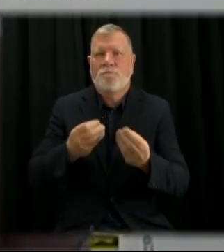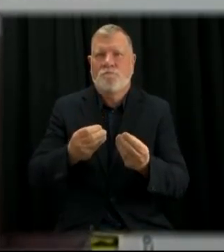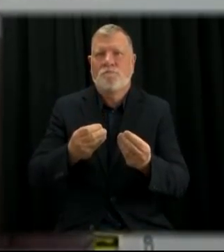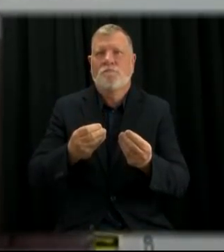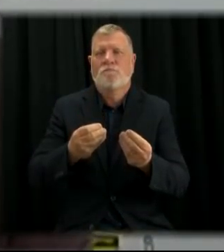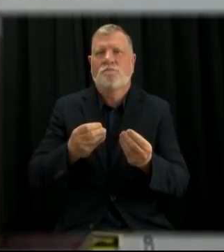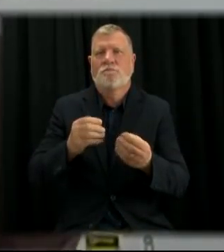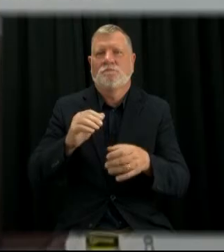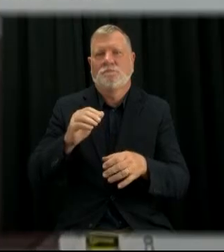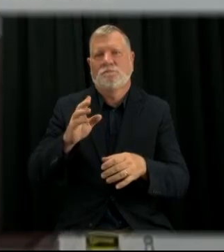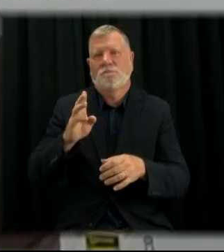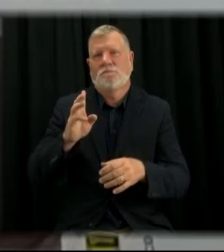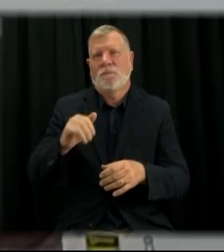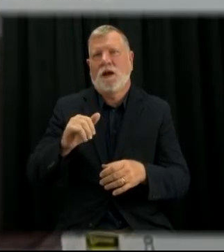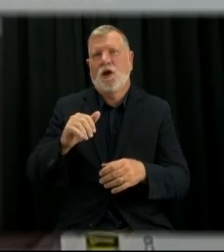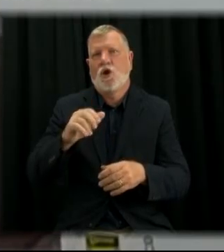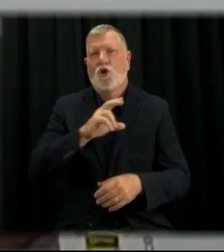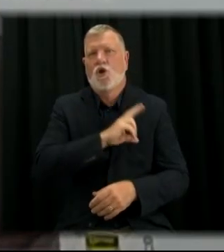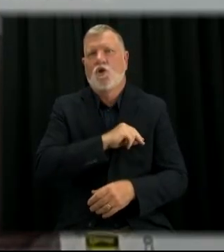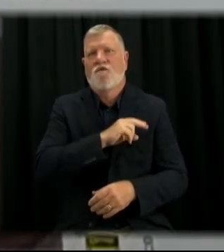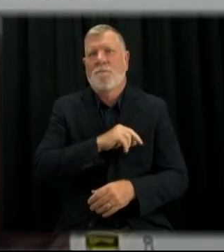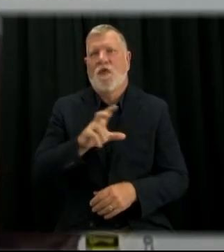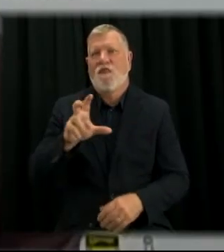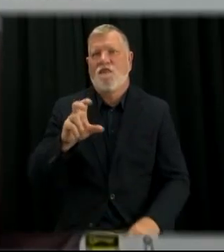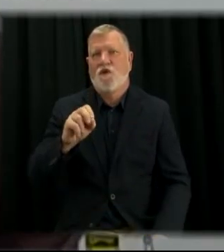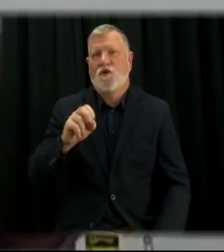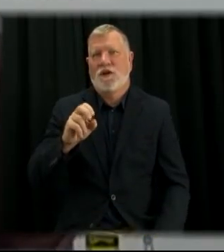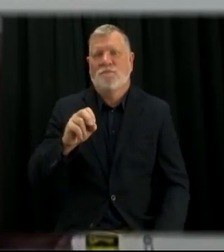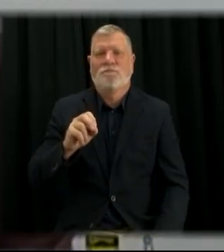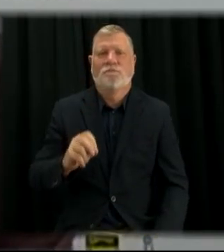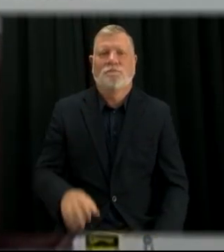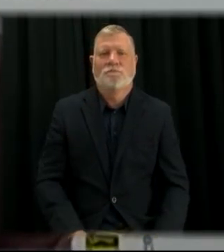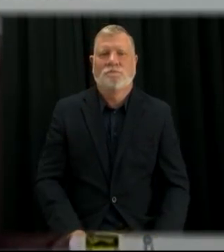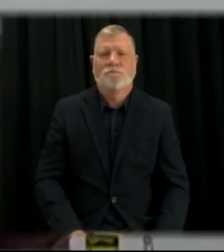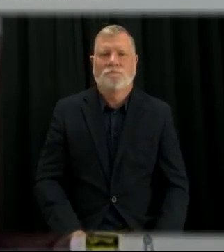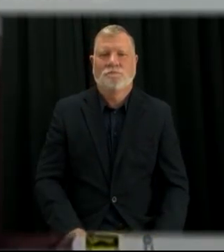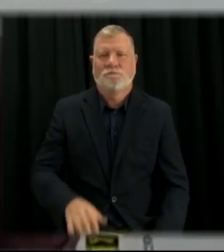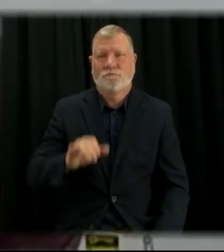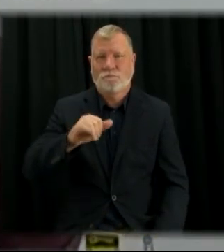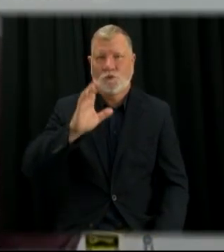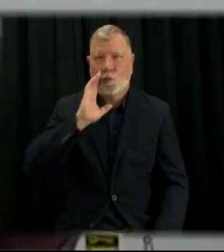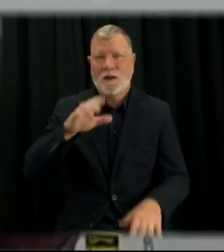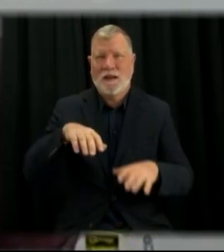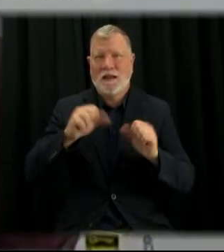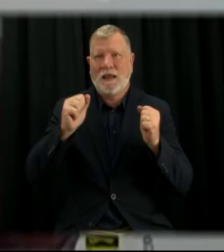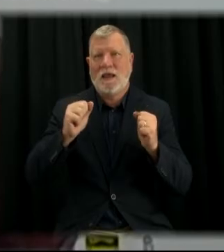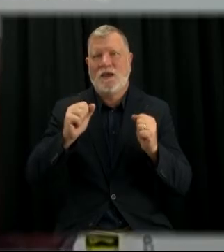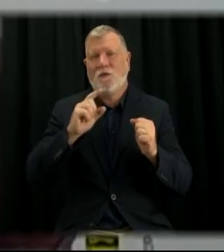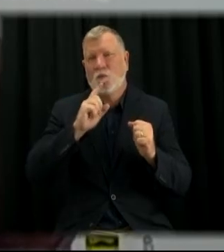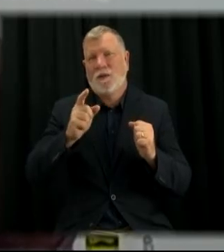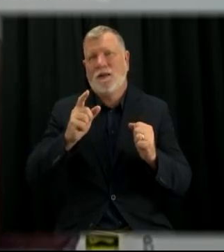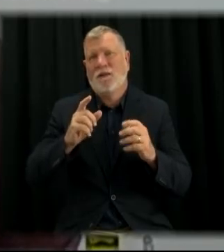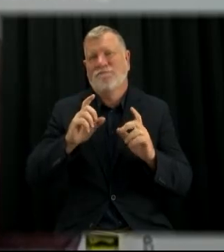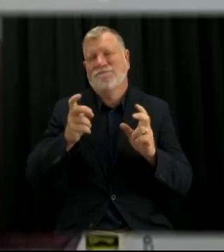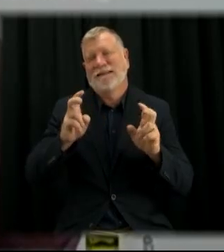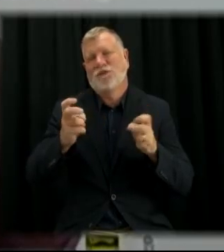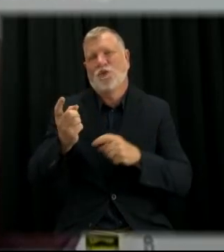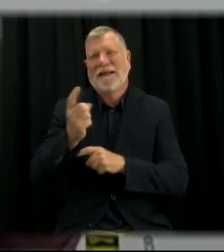llevada a cabo, emitida para noviembre 30, el 30 de noviembre. Esto tomará, de